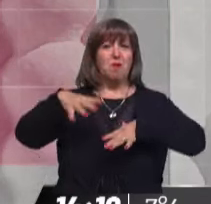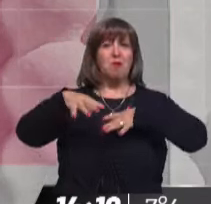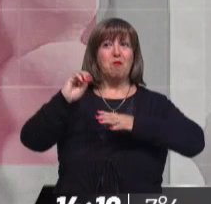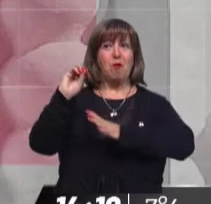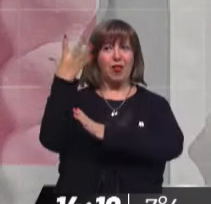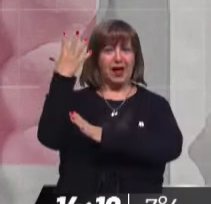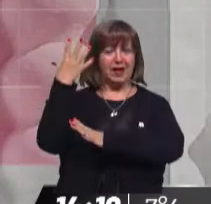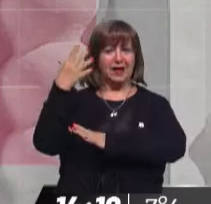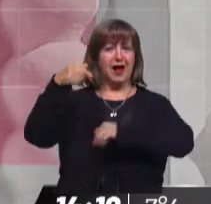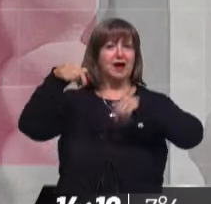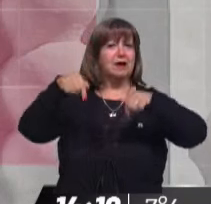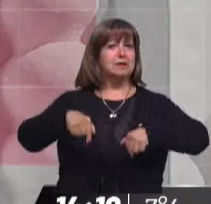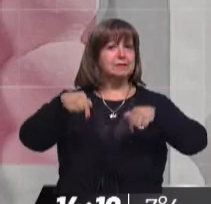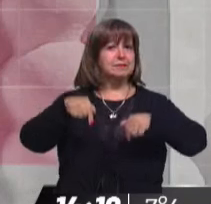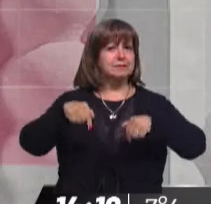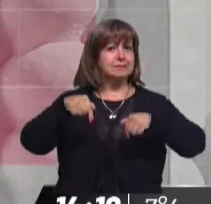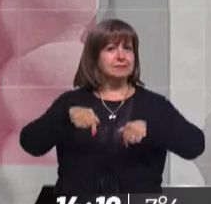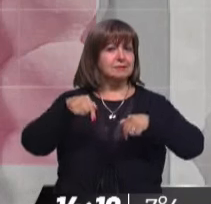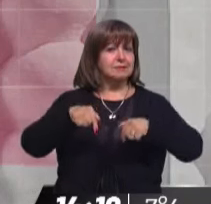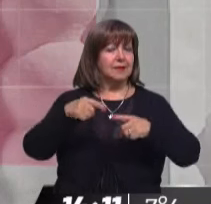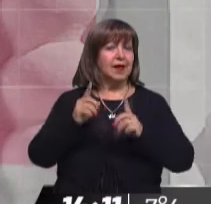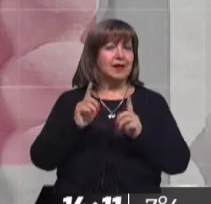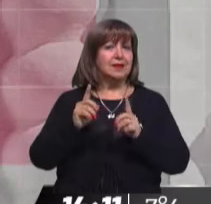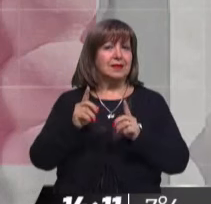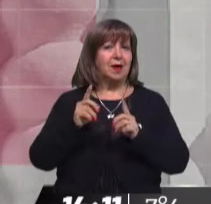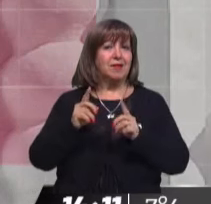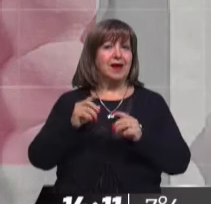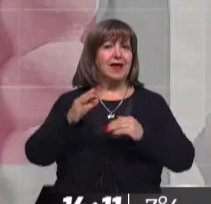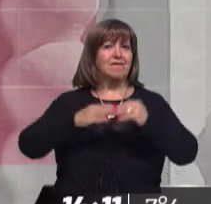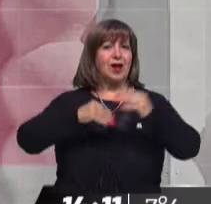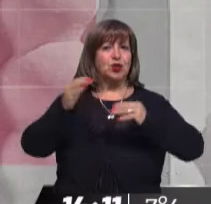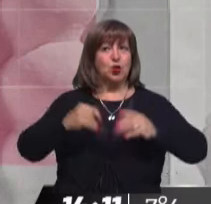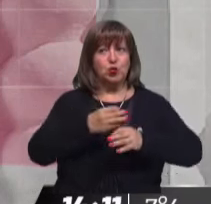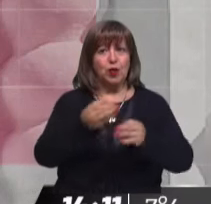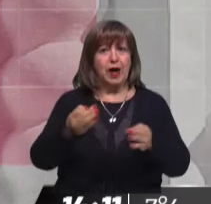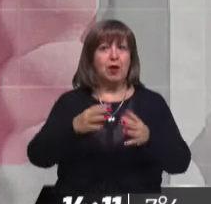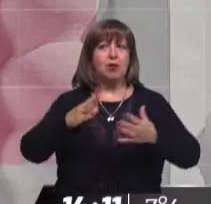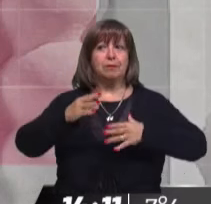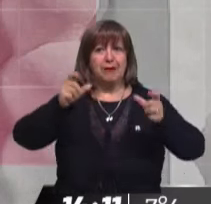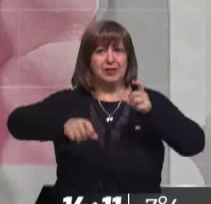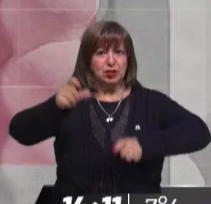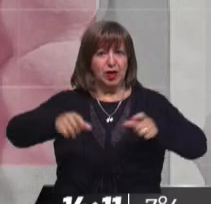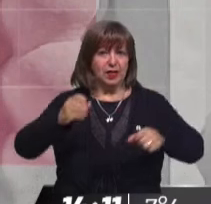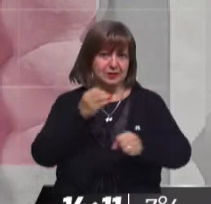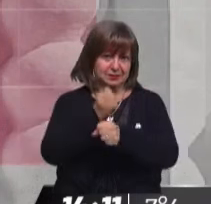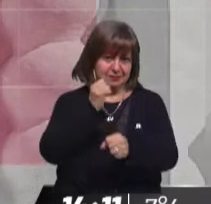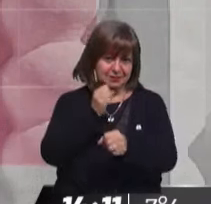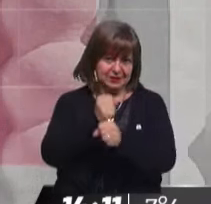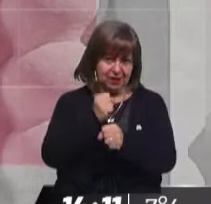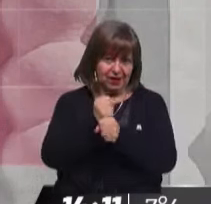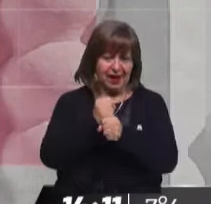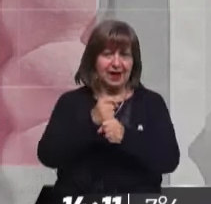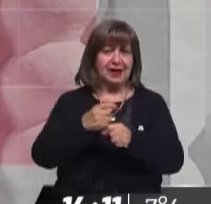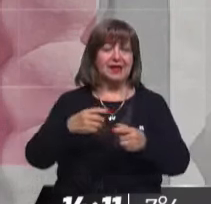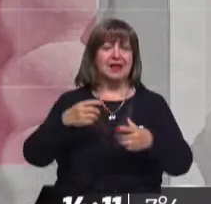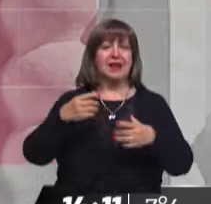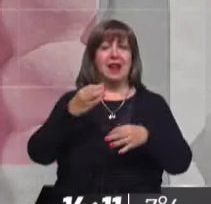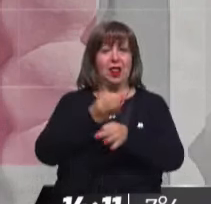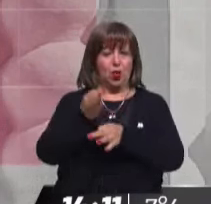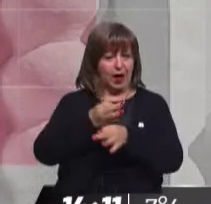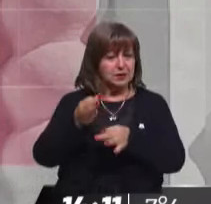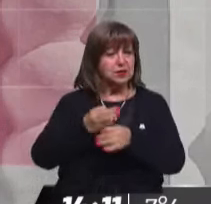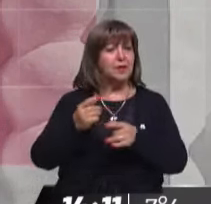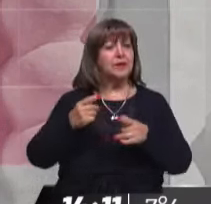También tiene que ver con la inversión en materia de infraestructura para la educación. La reforma tributaria, que es un compromiso